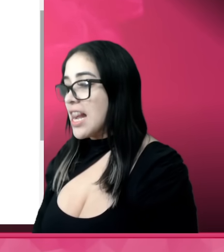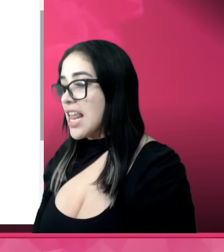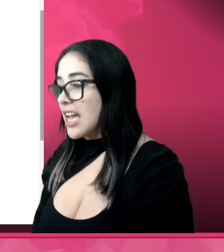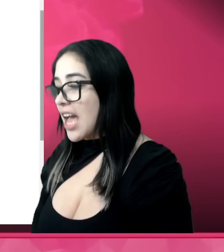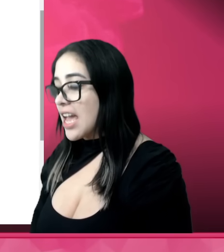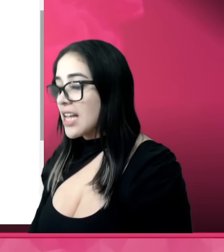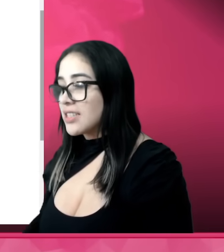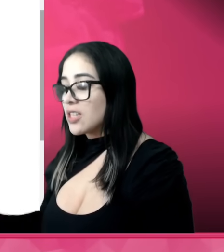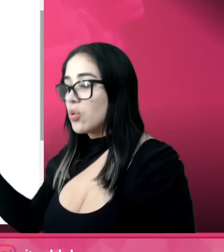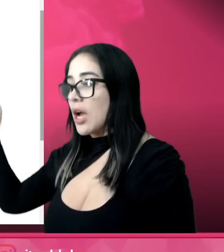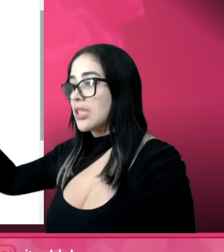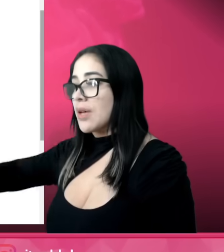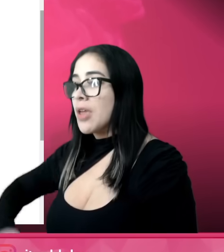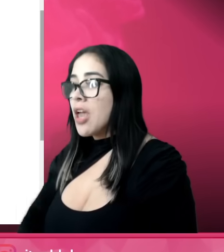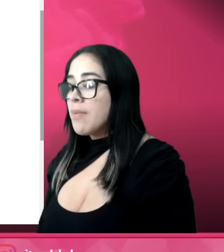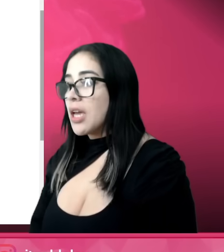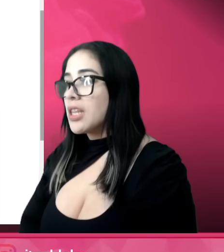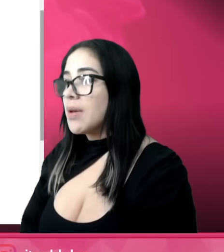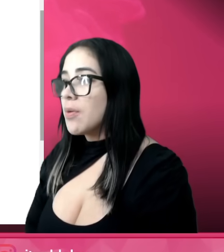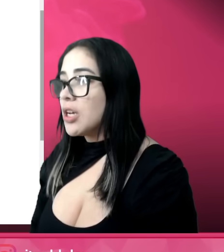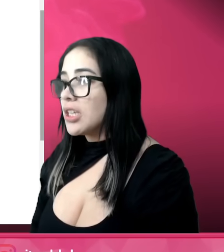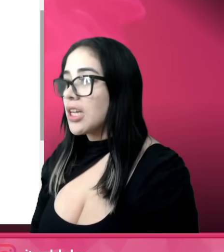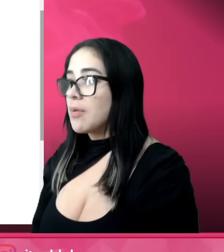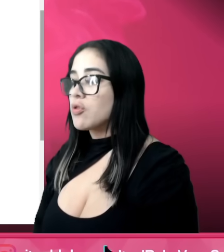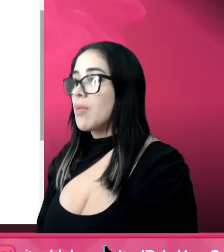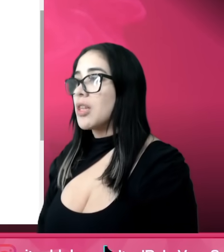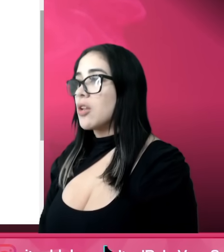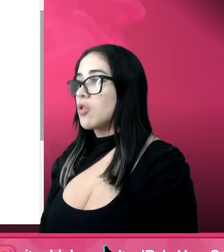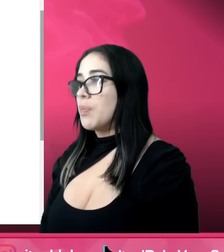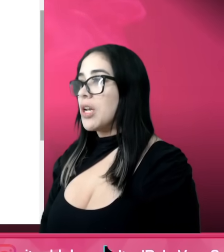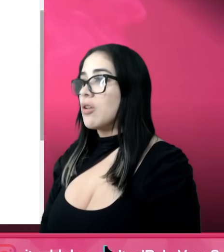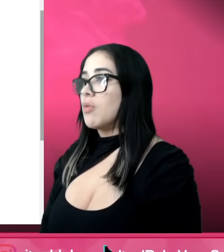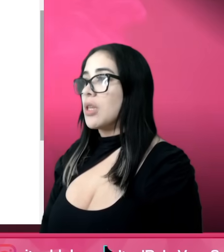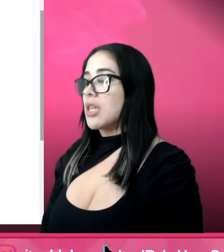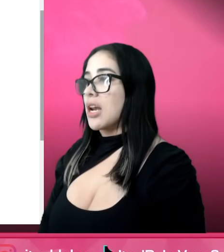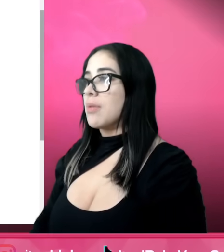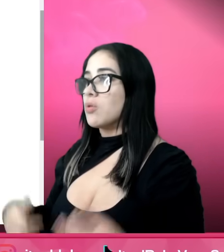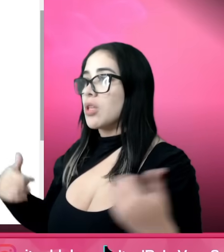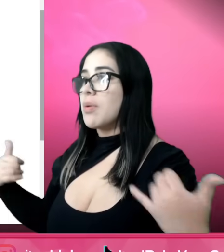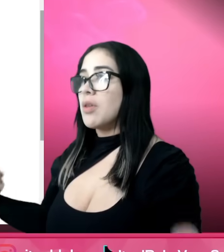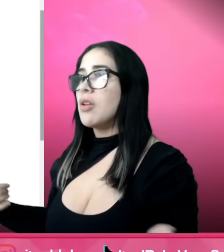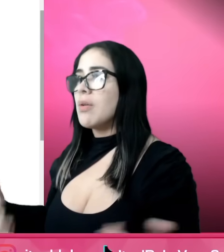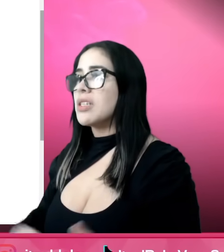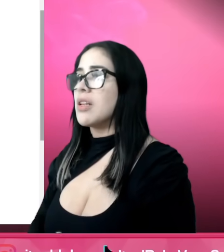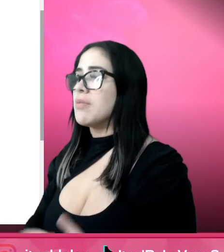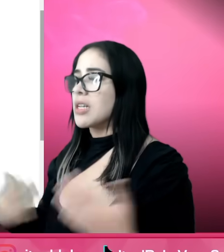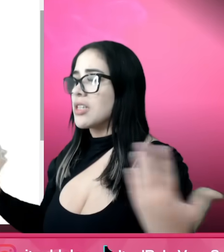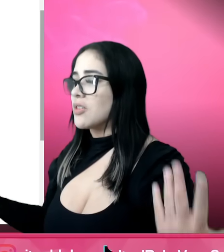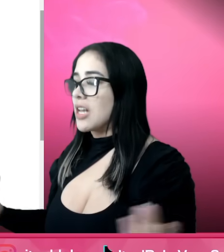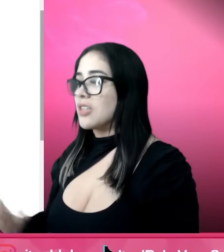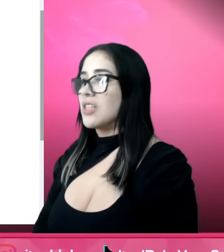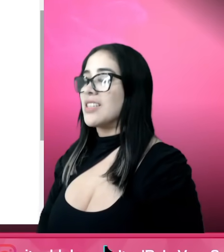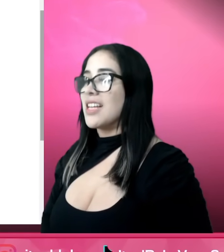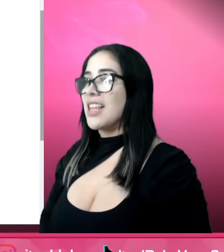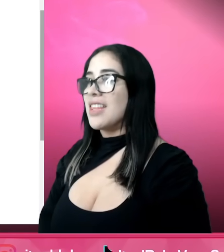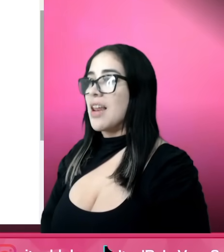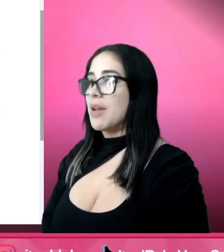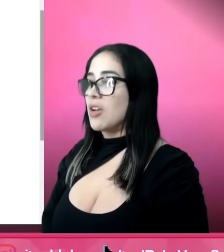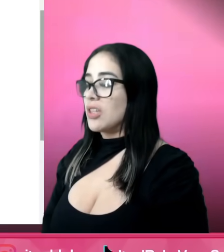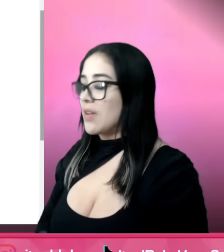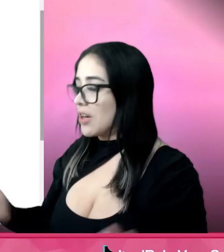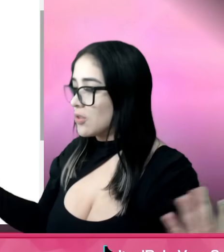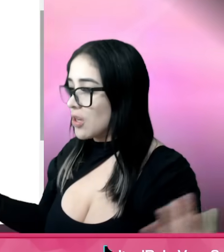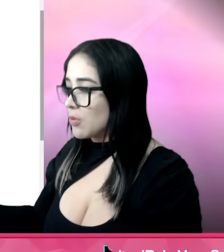lo cual le caen hasta su casa mi gente bella bonita Déjenme los comentarios Qué opinan no olviden darle me gusta mi vídeo no voy a seguir en mis redes sociales soy